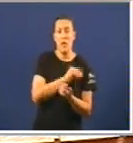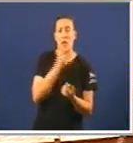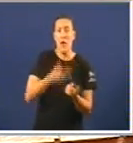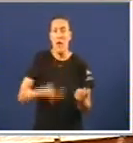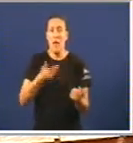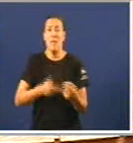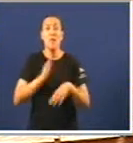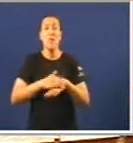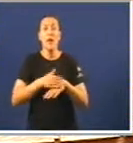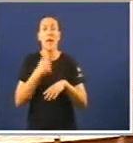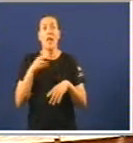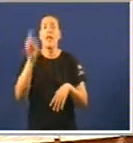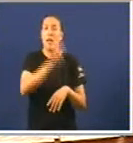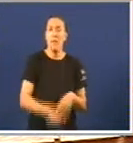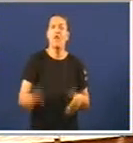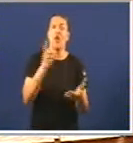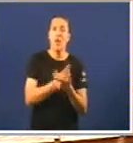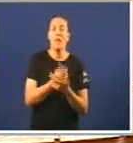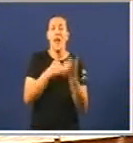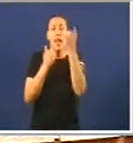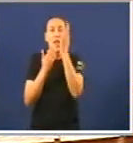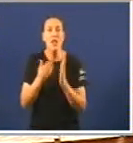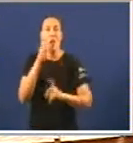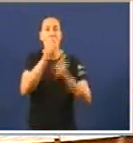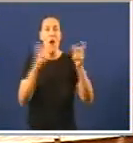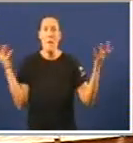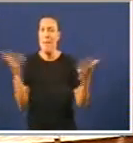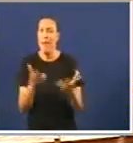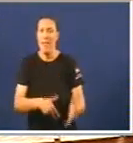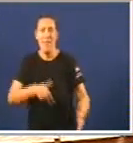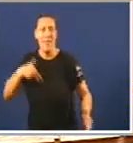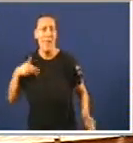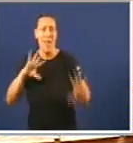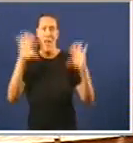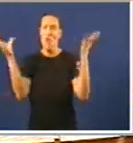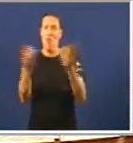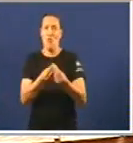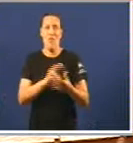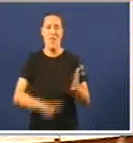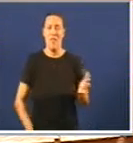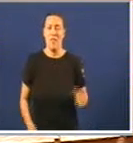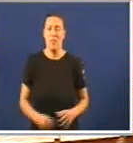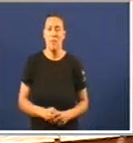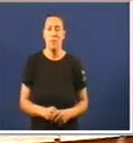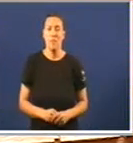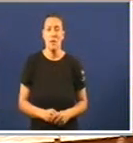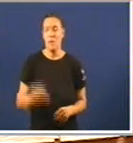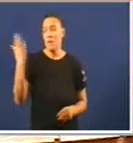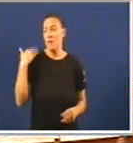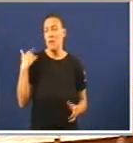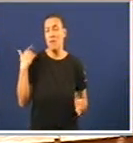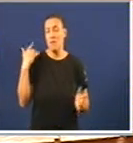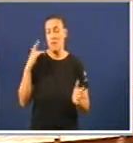grave porque, repito, falamos de atención a todas as emerxencias no conxunto de Galicia. Durante a pasada